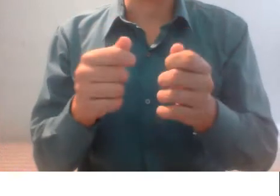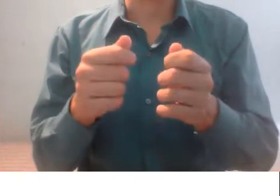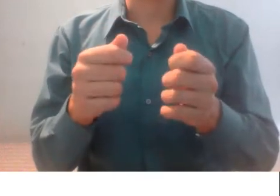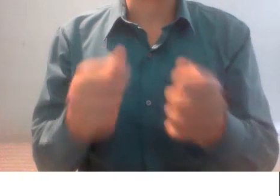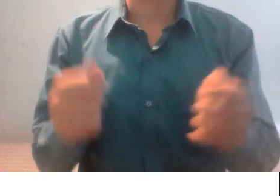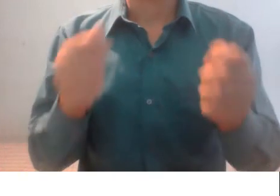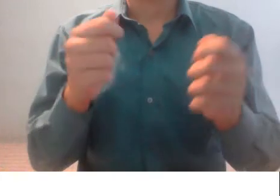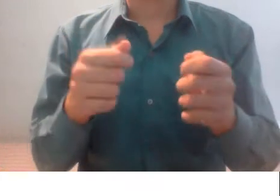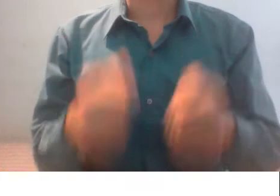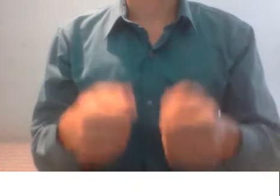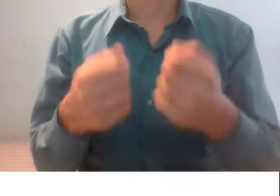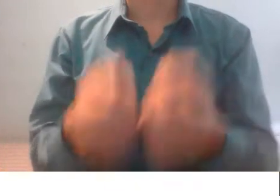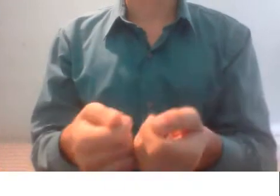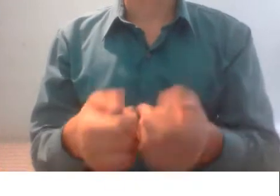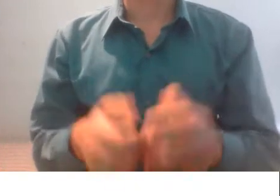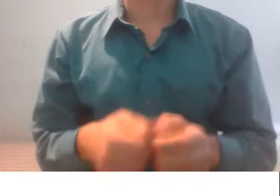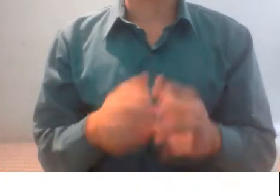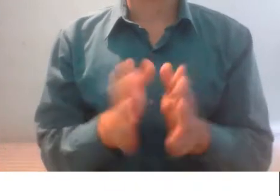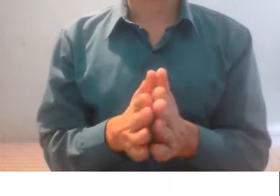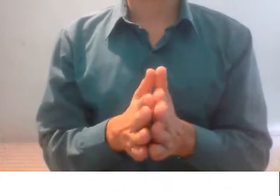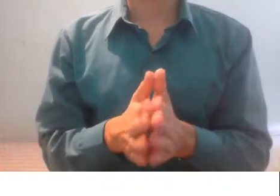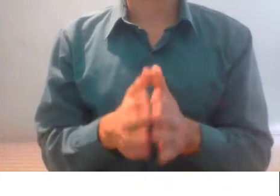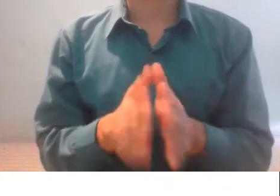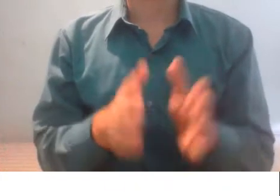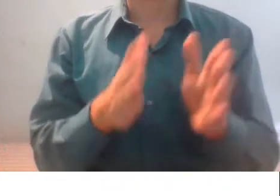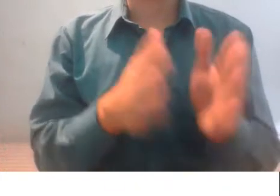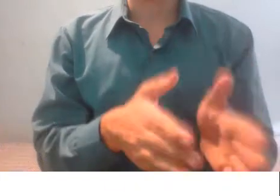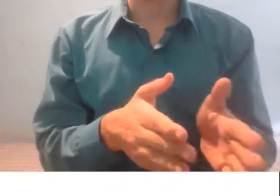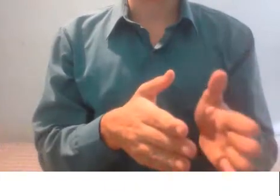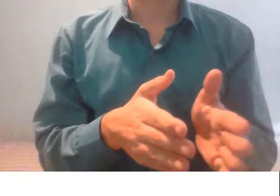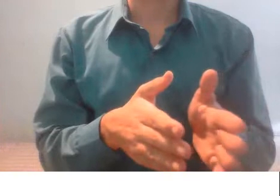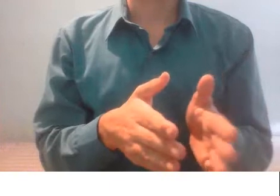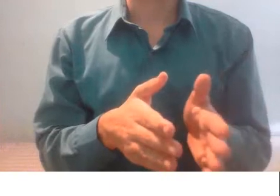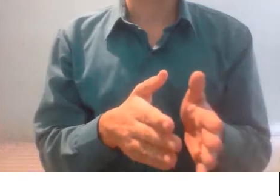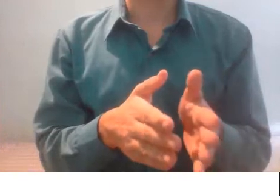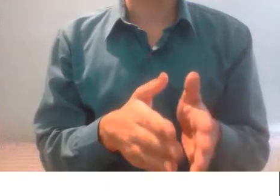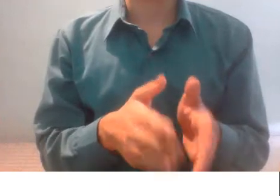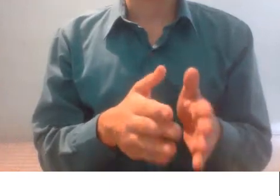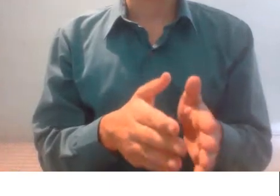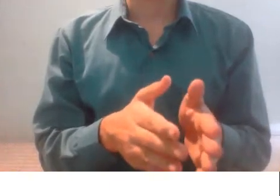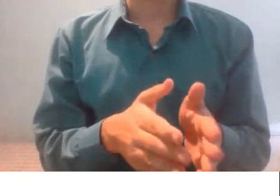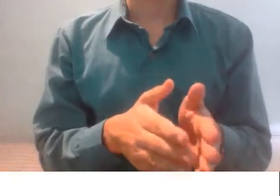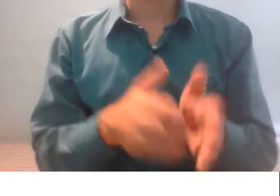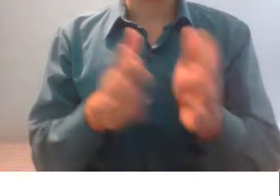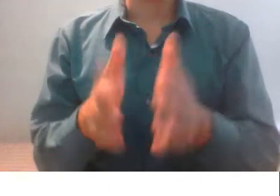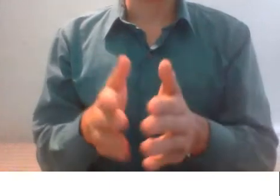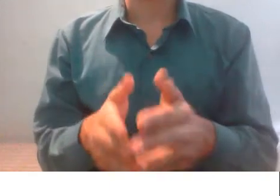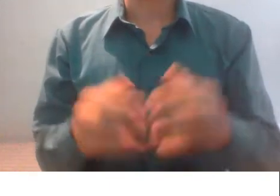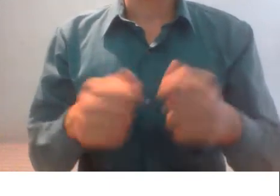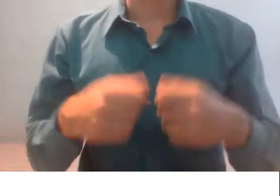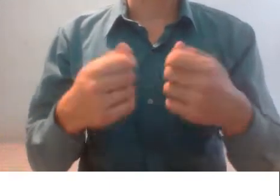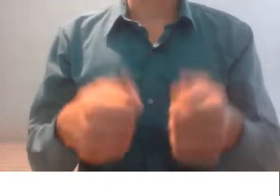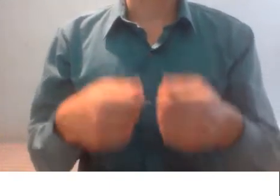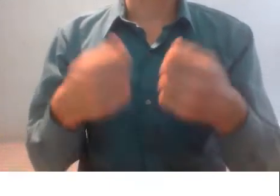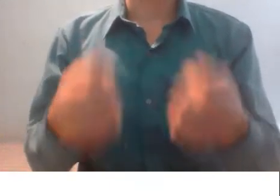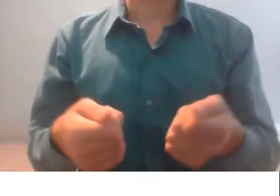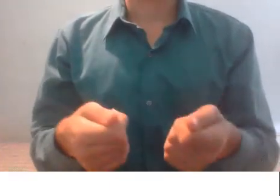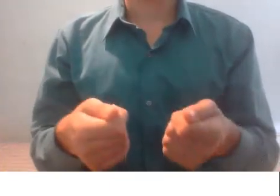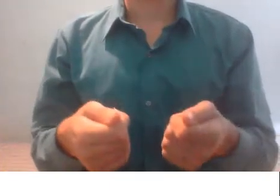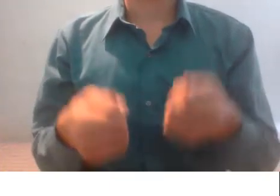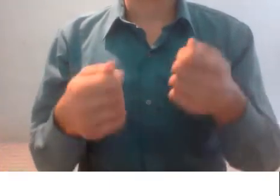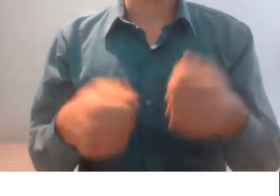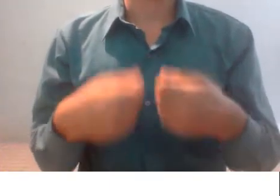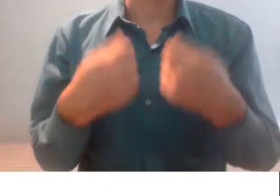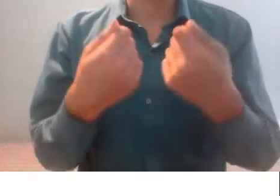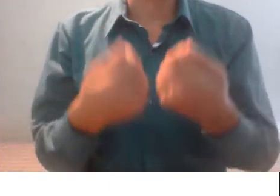pues vamos a decir, a pagos pequeños, para que de alguna forma estos recursos que necesita para operar pues se liberen y pueda seguir